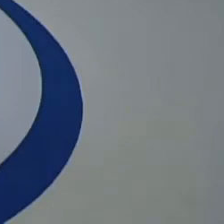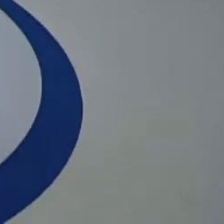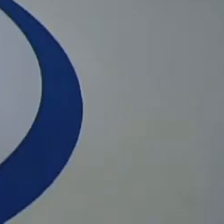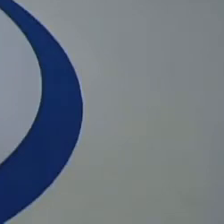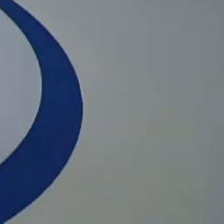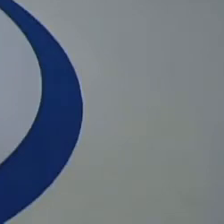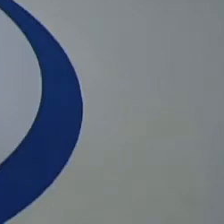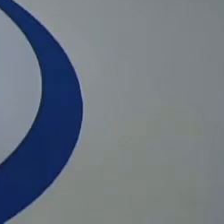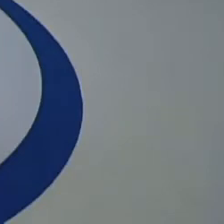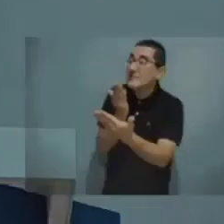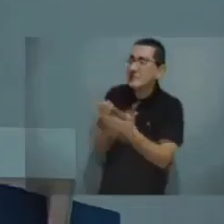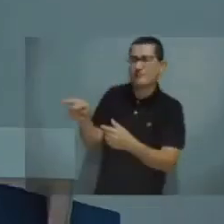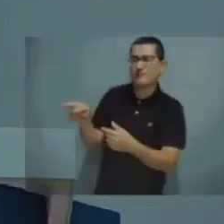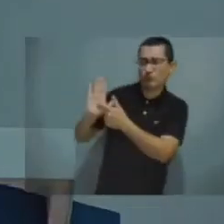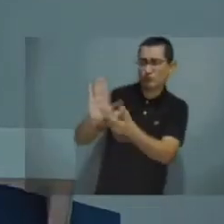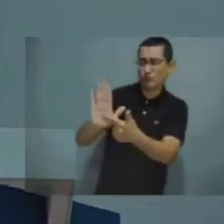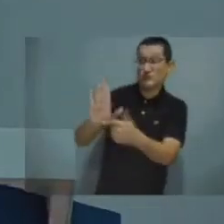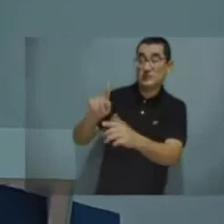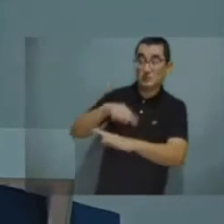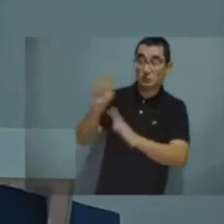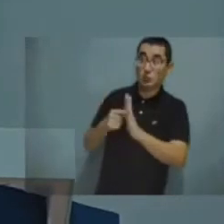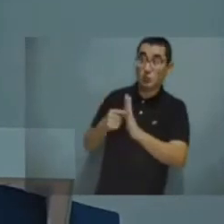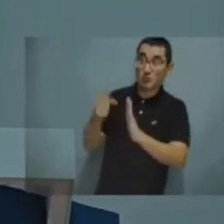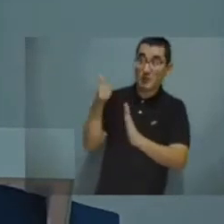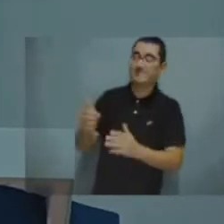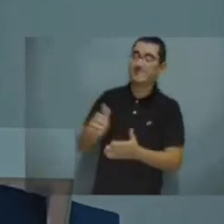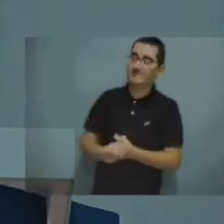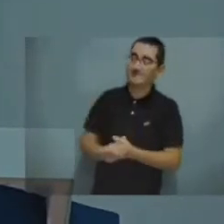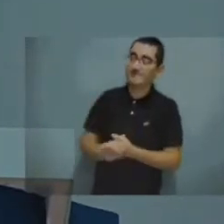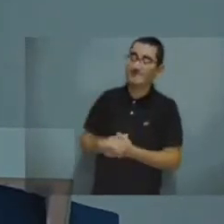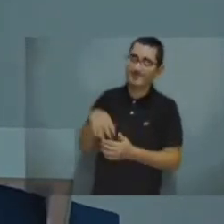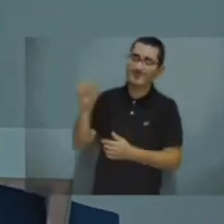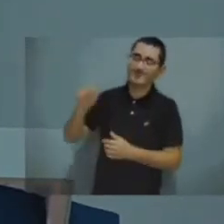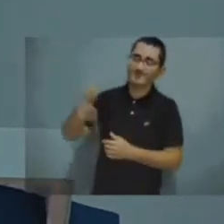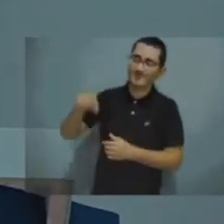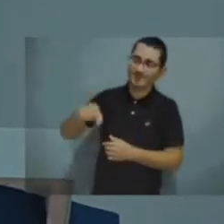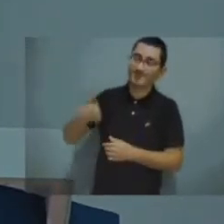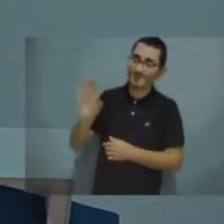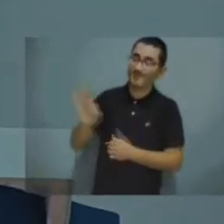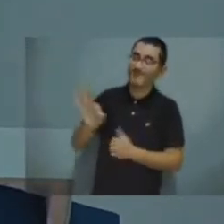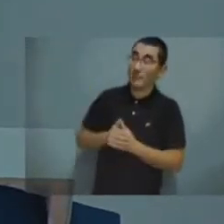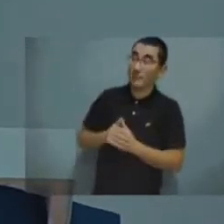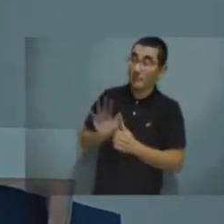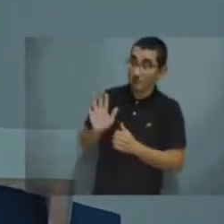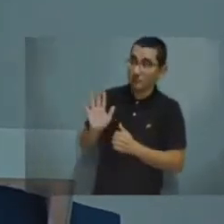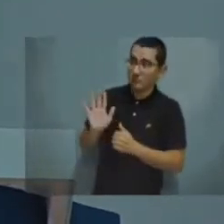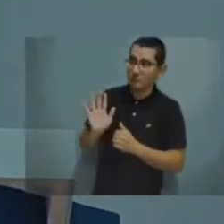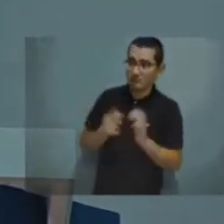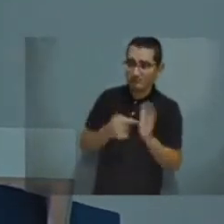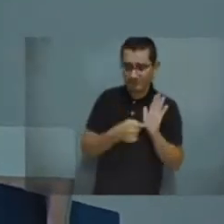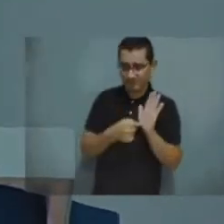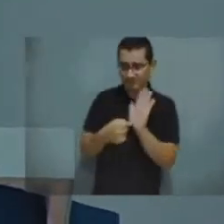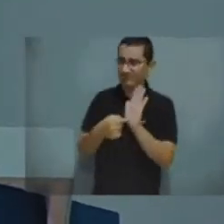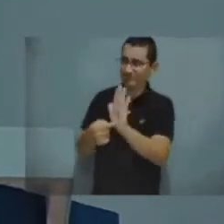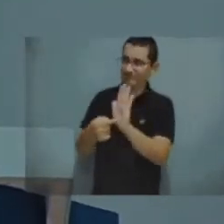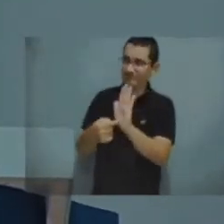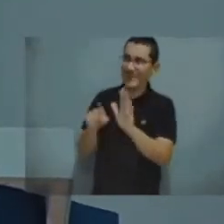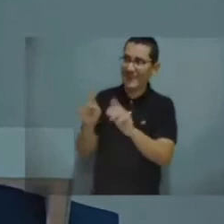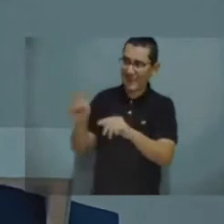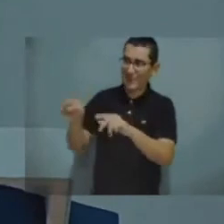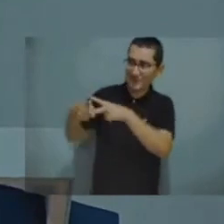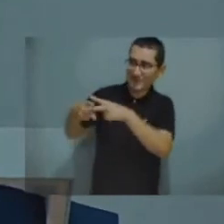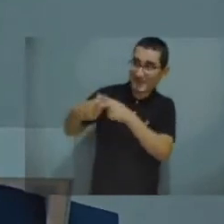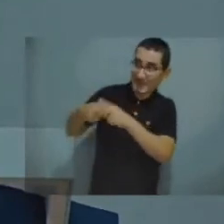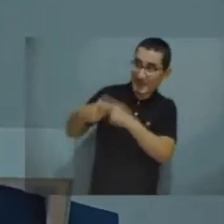completa. Efectivamente, pues los resultados de estos talleres fueron insumo para la construcción del